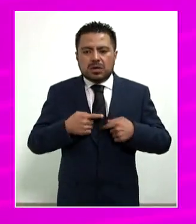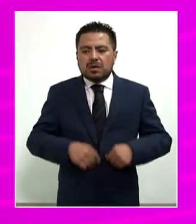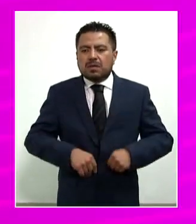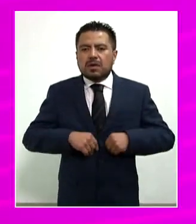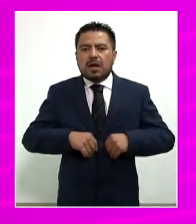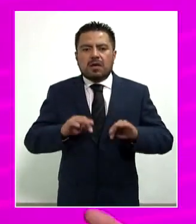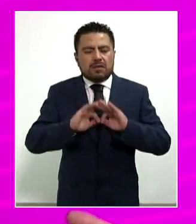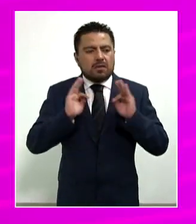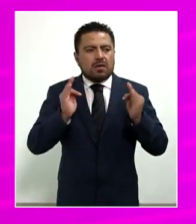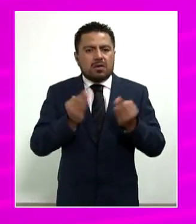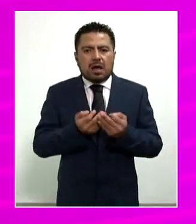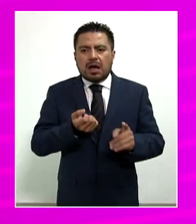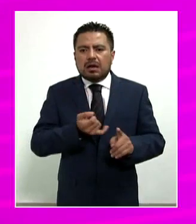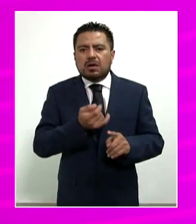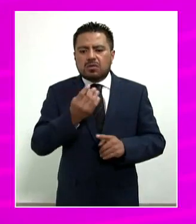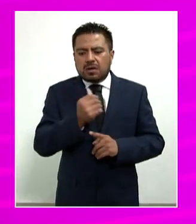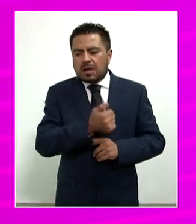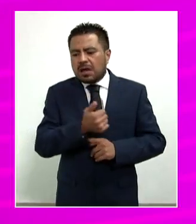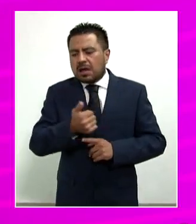empleos formales, cuando solo